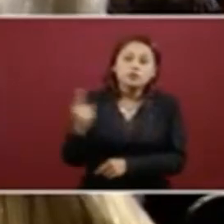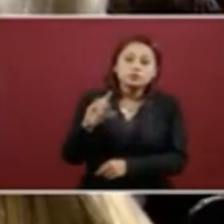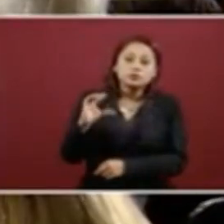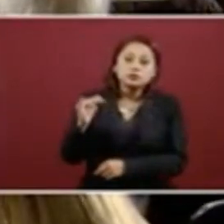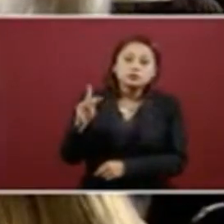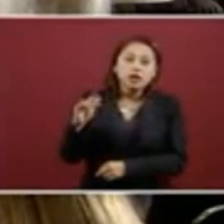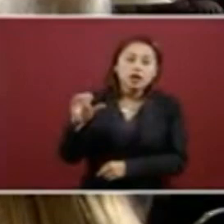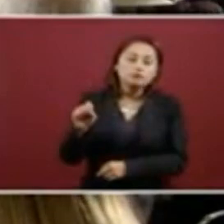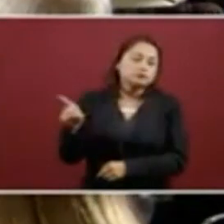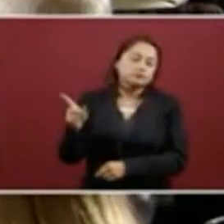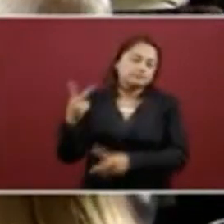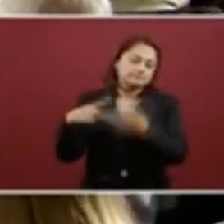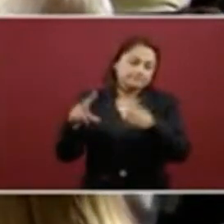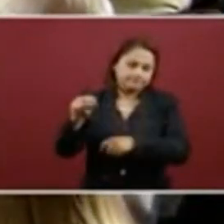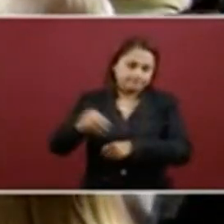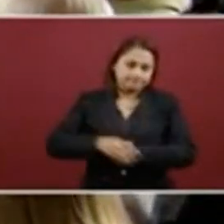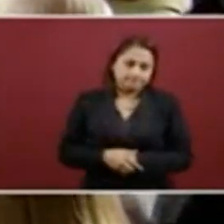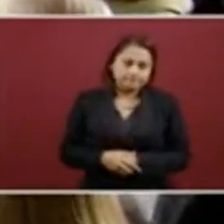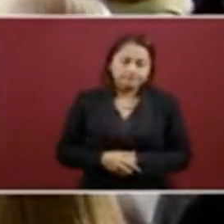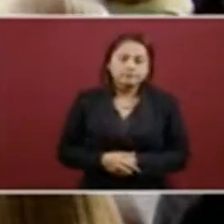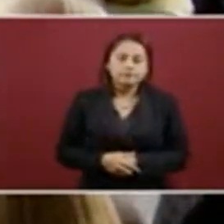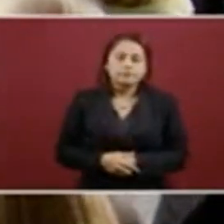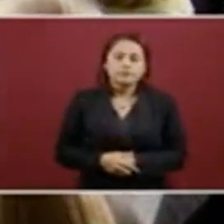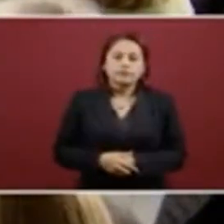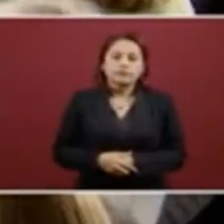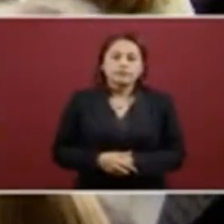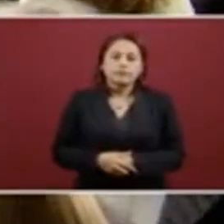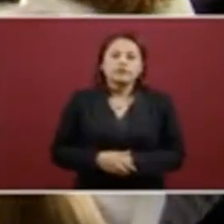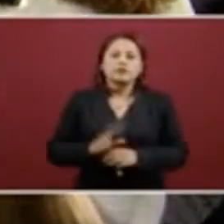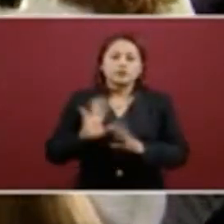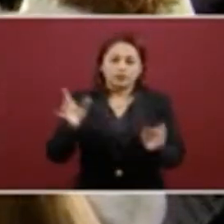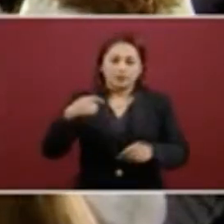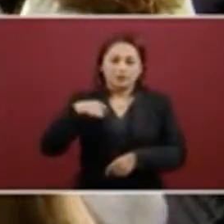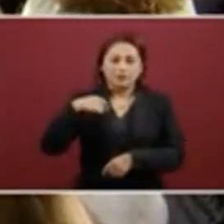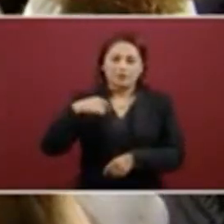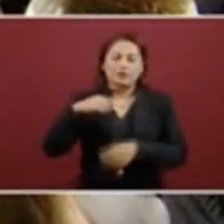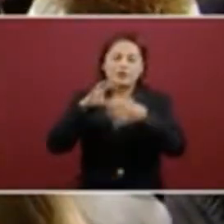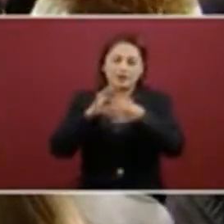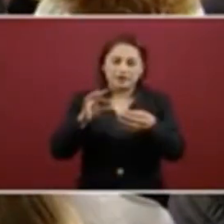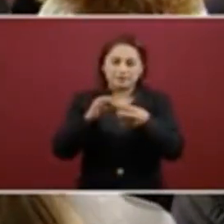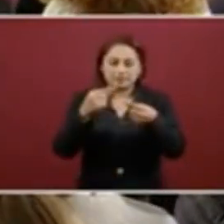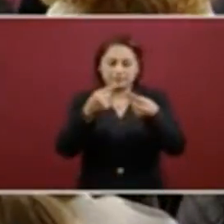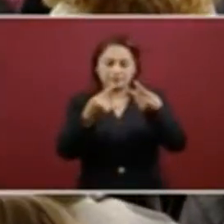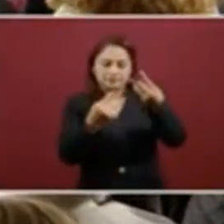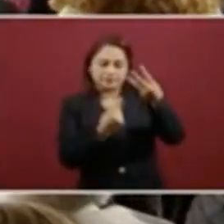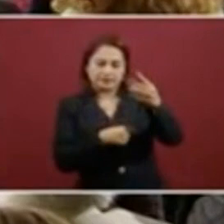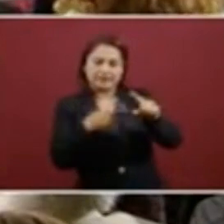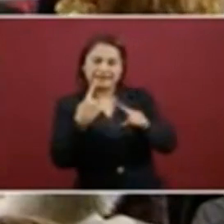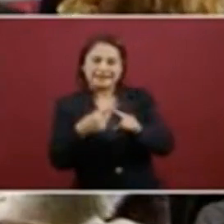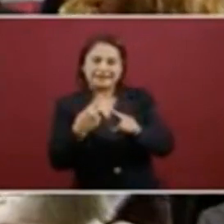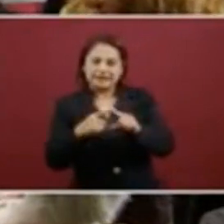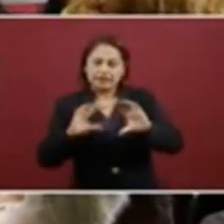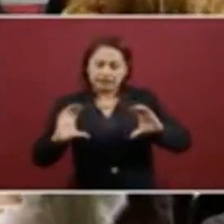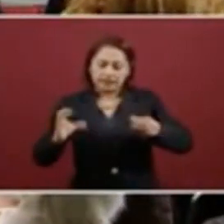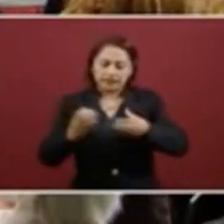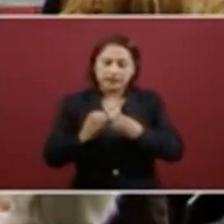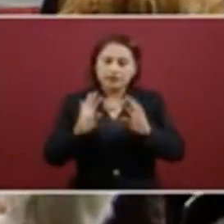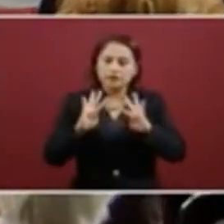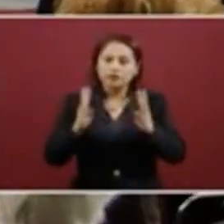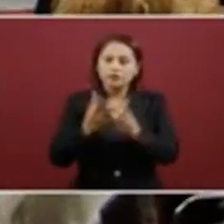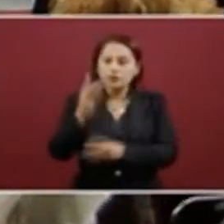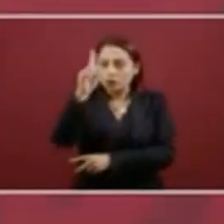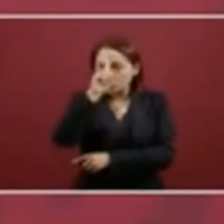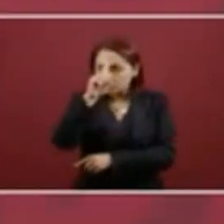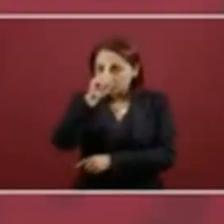no? Ajá. Porque tendrían que meter a un empresario de primera línea a la dirección. Sí. A la